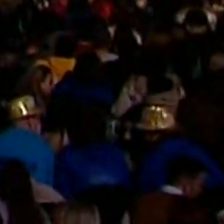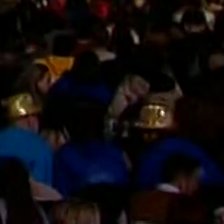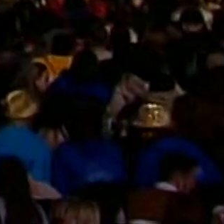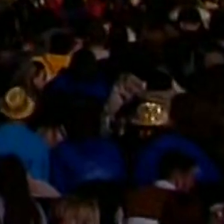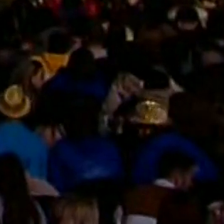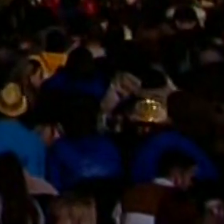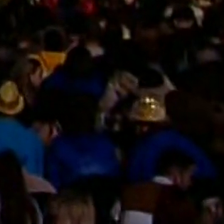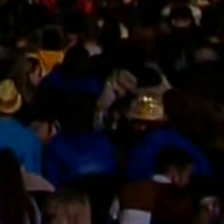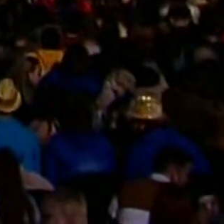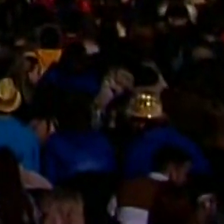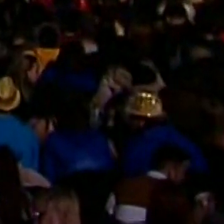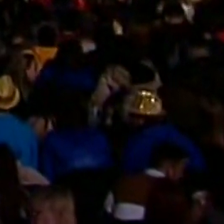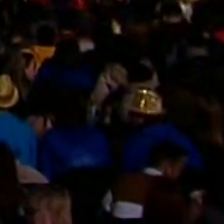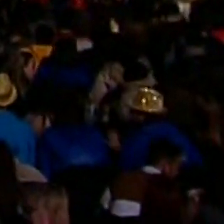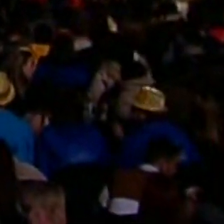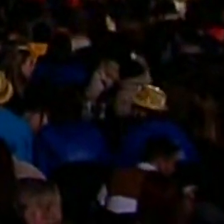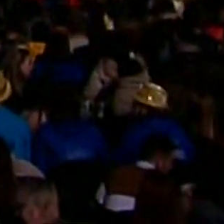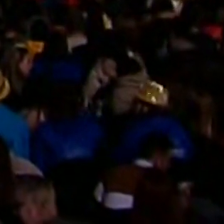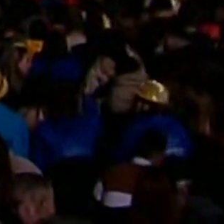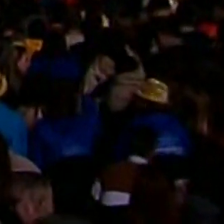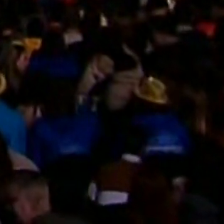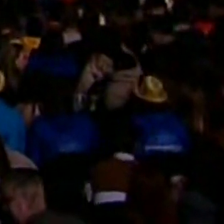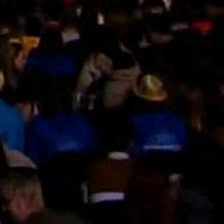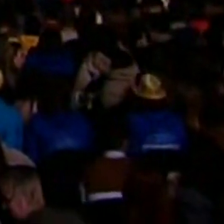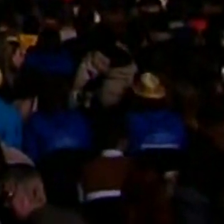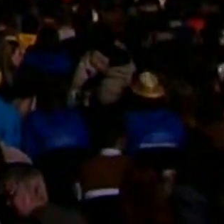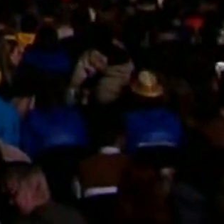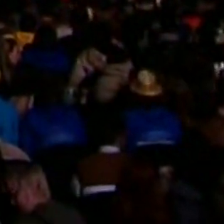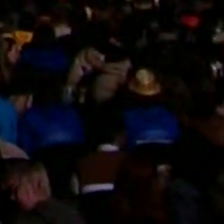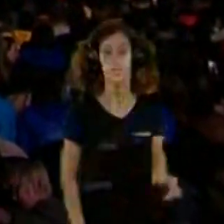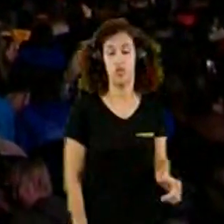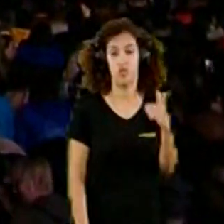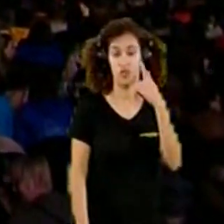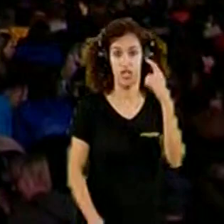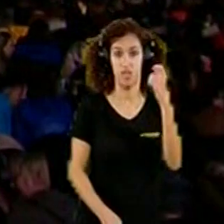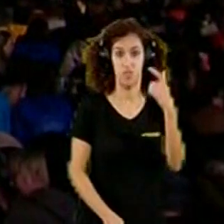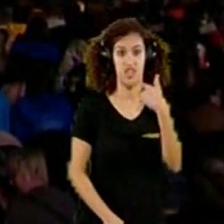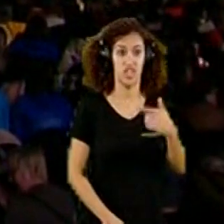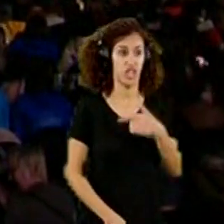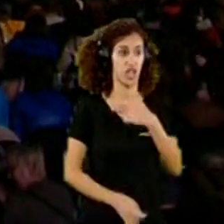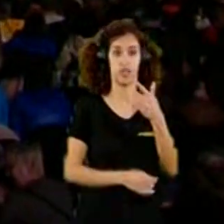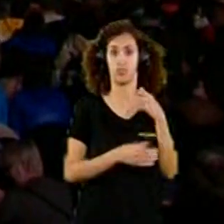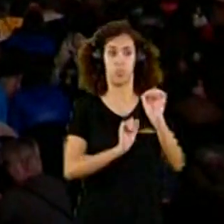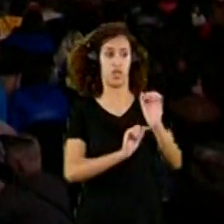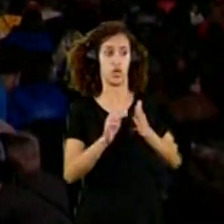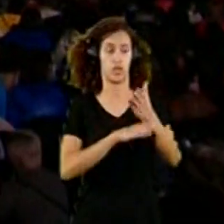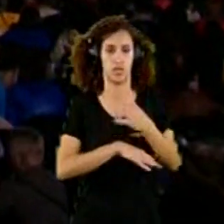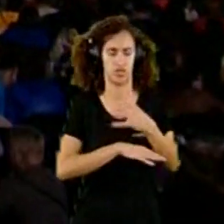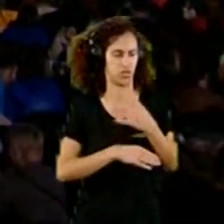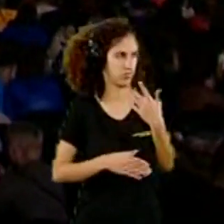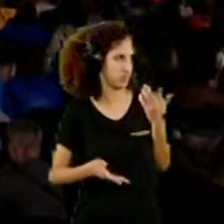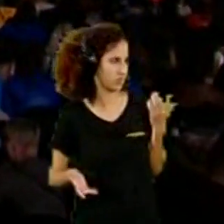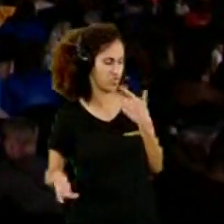llegaran primero las cámaras de televisión que los bomberos. En fin, son cosas que no son entendibles, pero que la hemos disfrutado. Vamos a escucharle. Y le digo